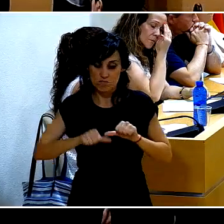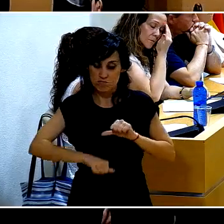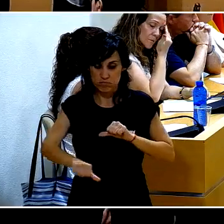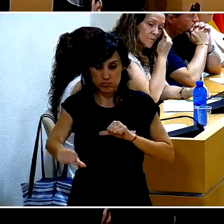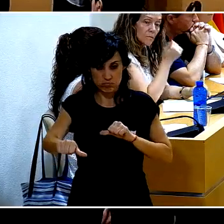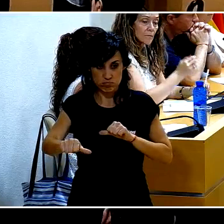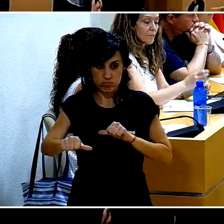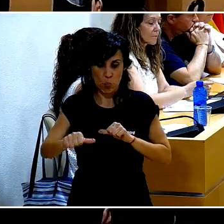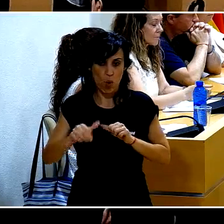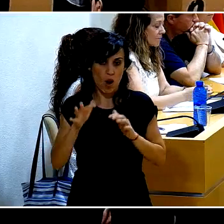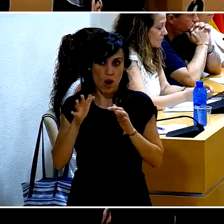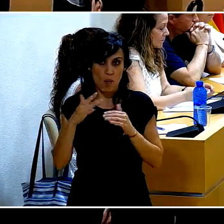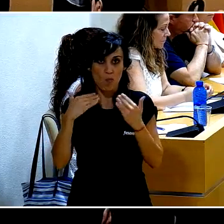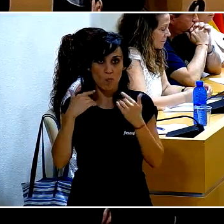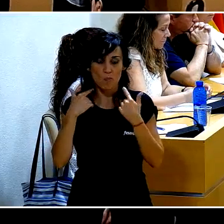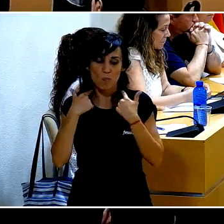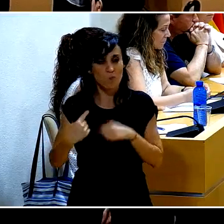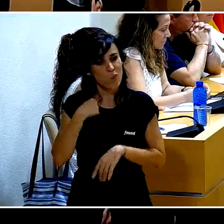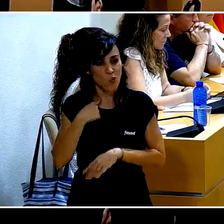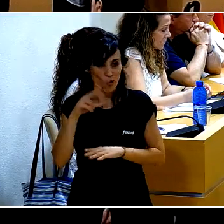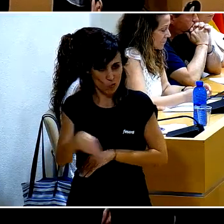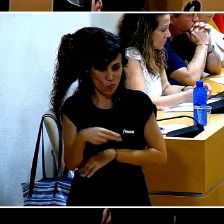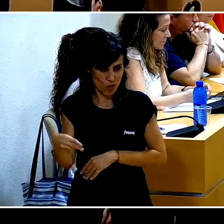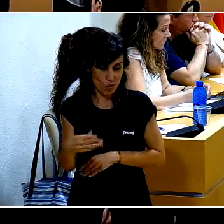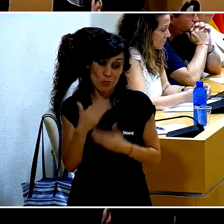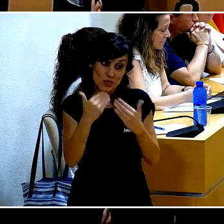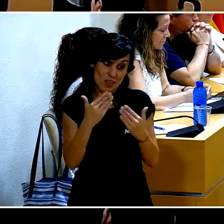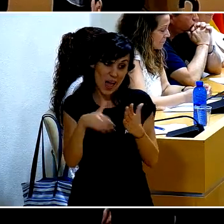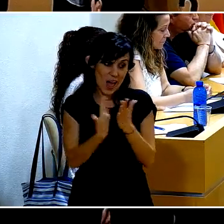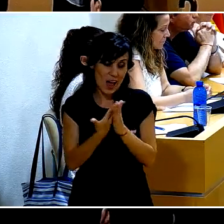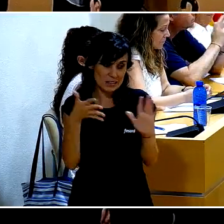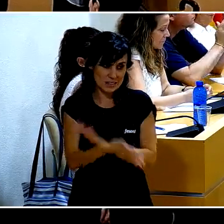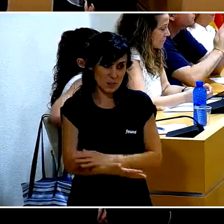que jamás se pierda. Así que muchísimas gracias y hasta siempre.